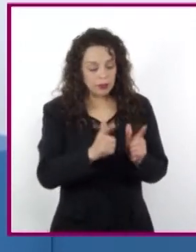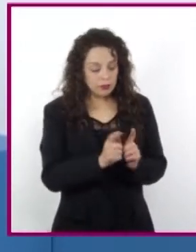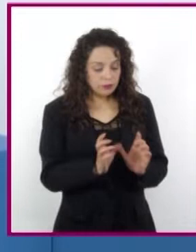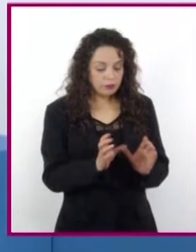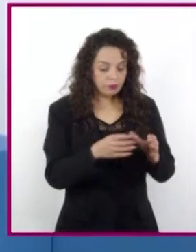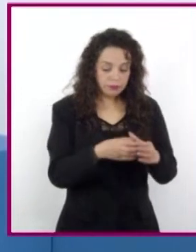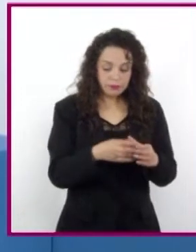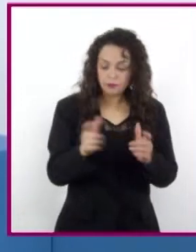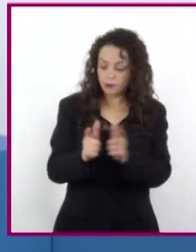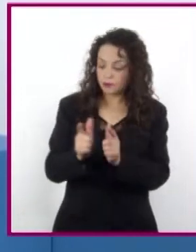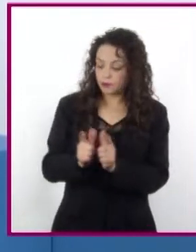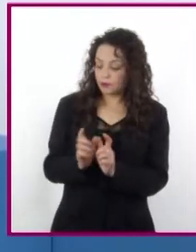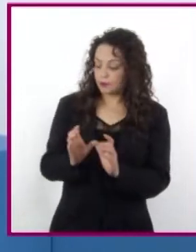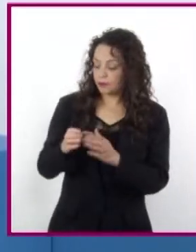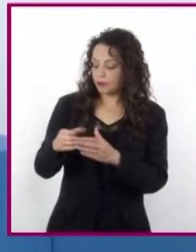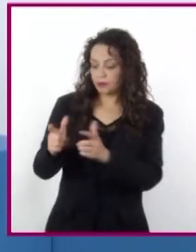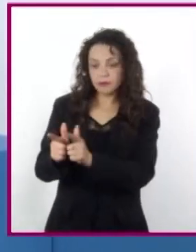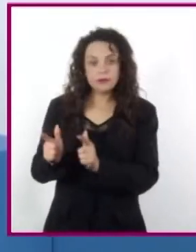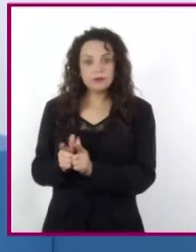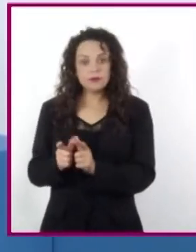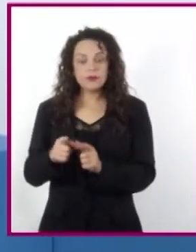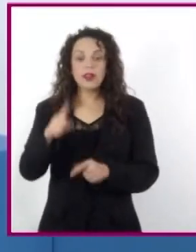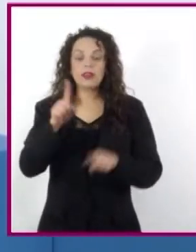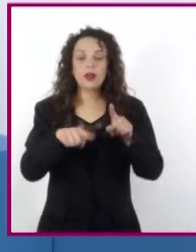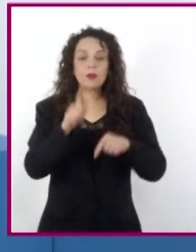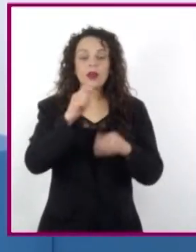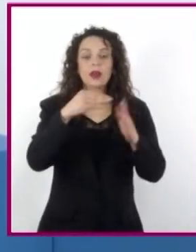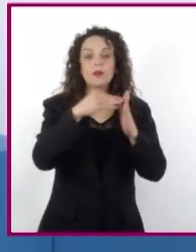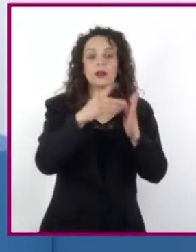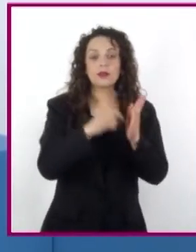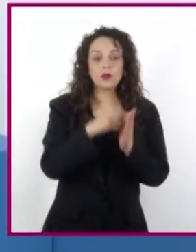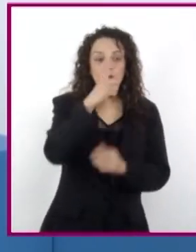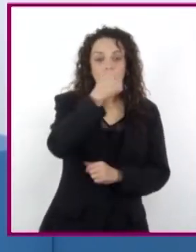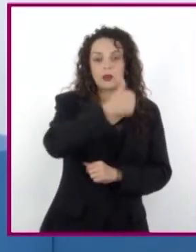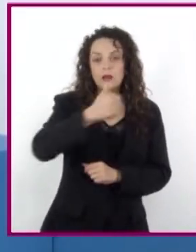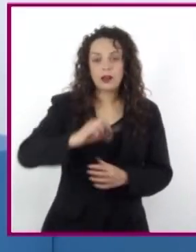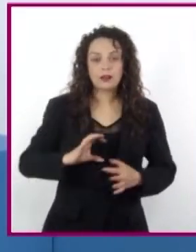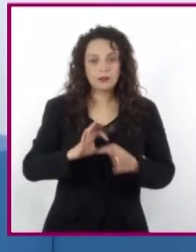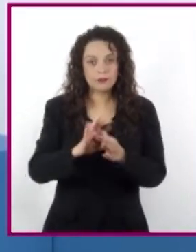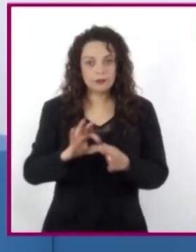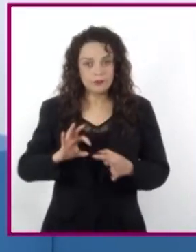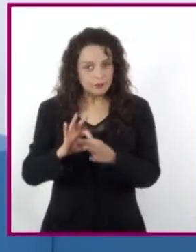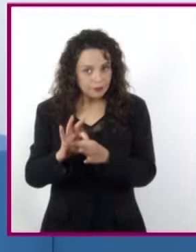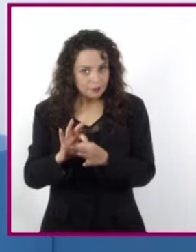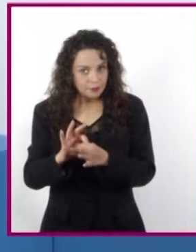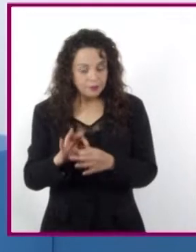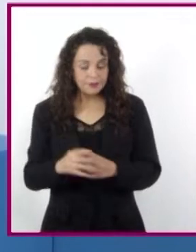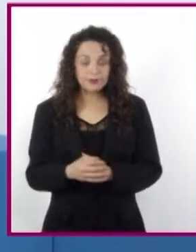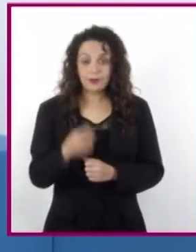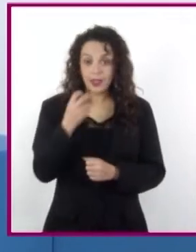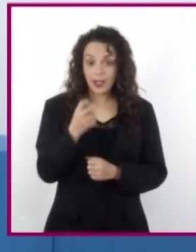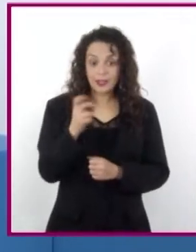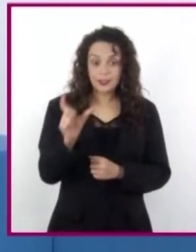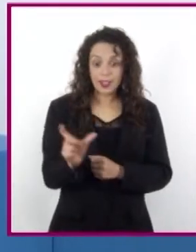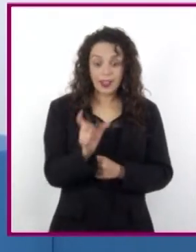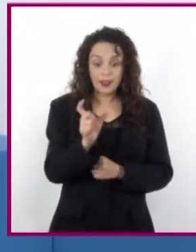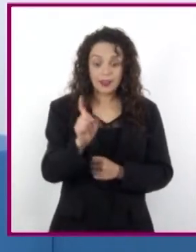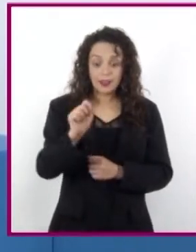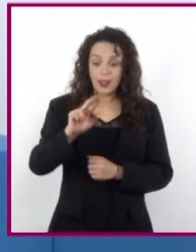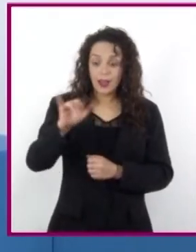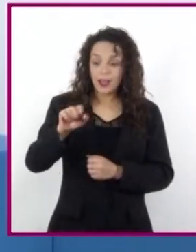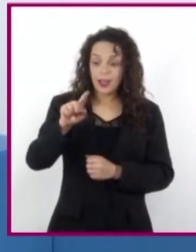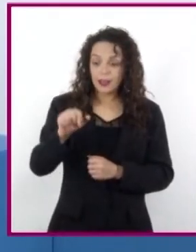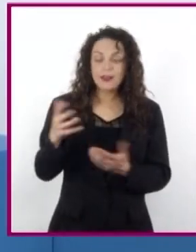por el método de factorización que le corresponde a cada una. Entonces, las tarjetas